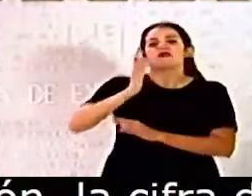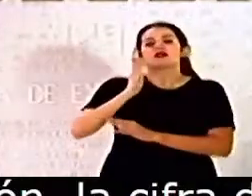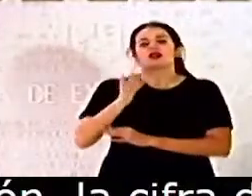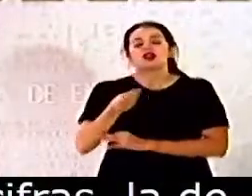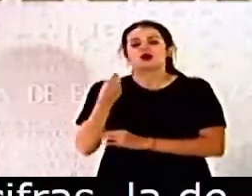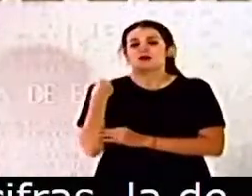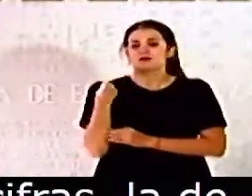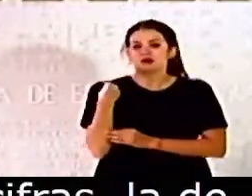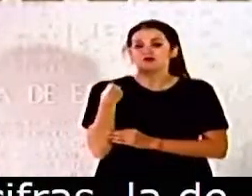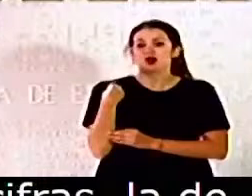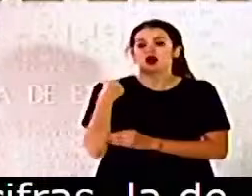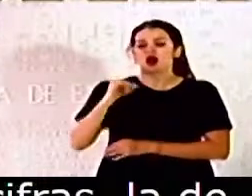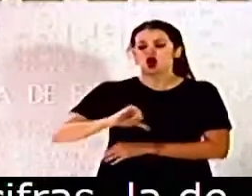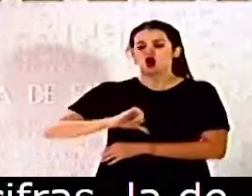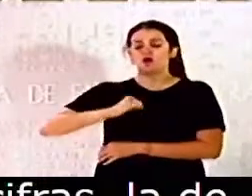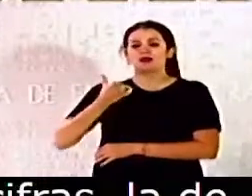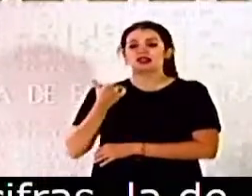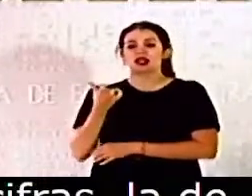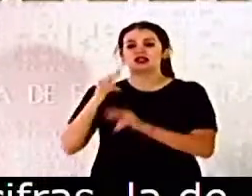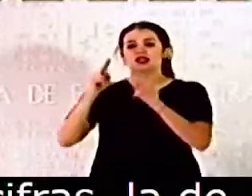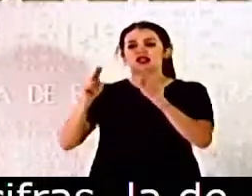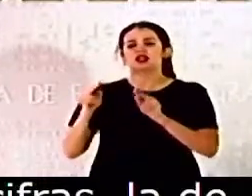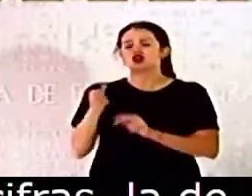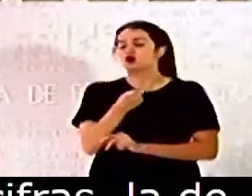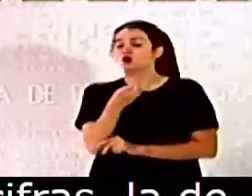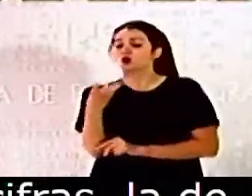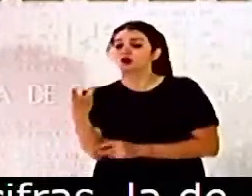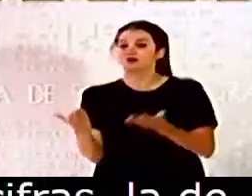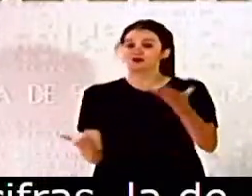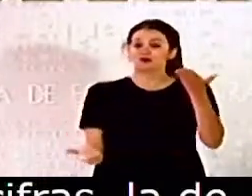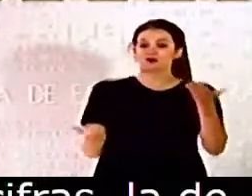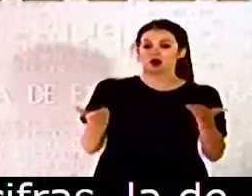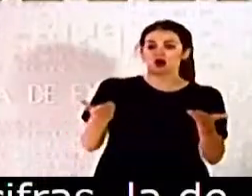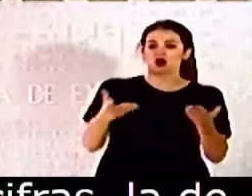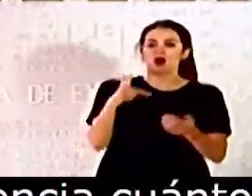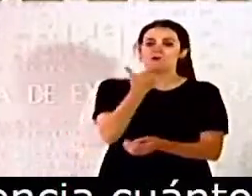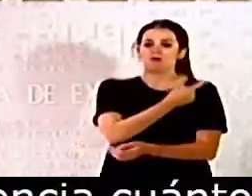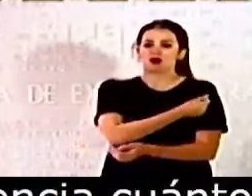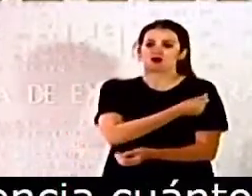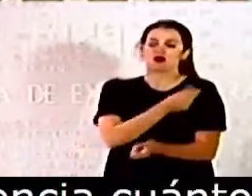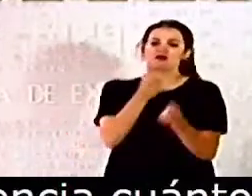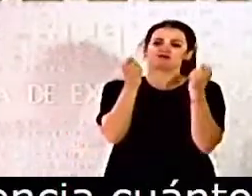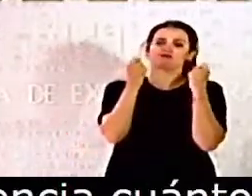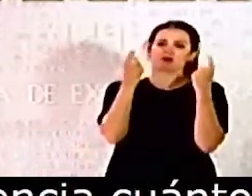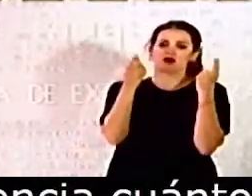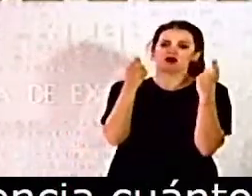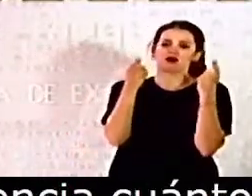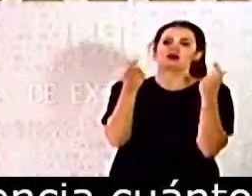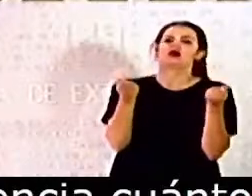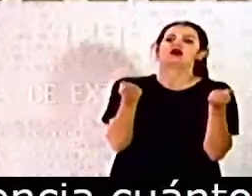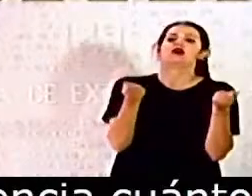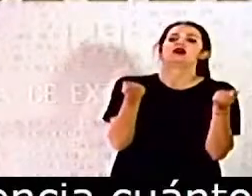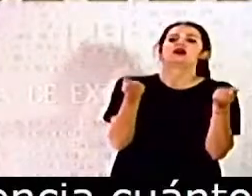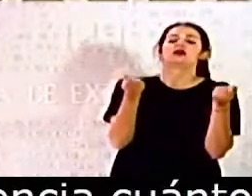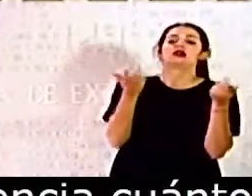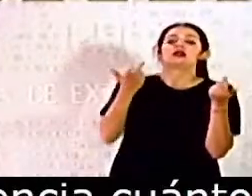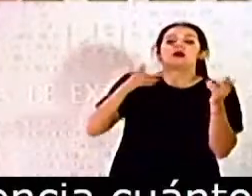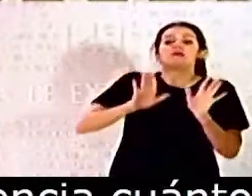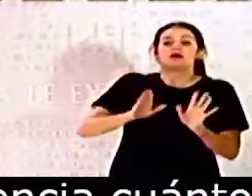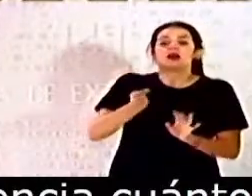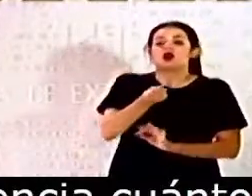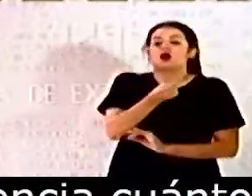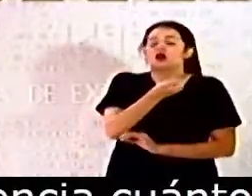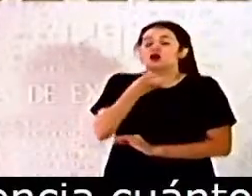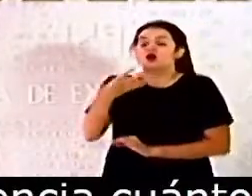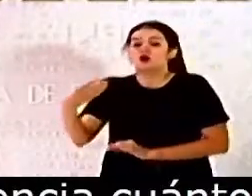ingresos tuvimos en los hospitales. Claro que se nota la vacuna, pero evidentemente cuando se mantienen unas cifras tan